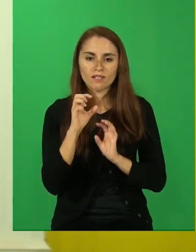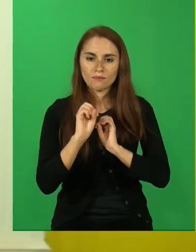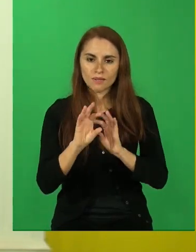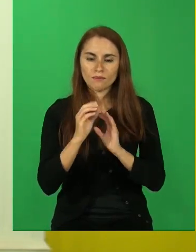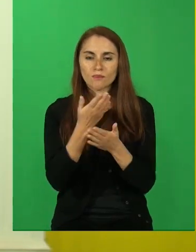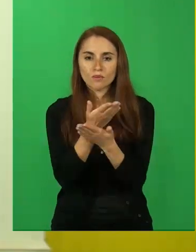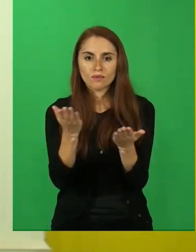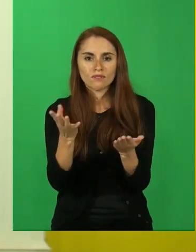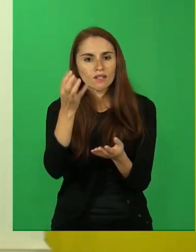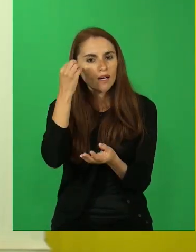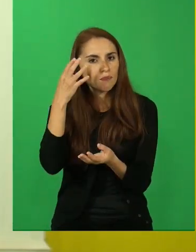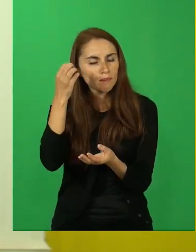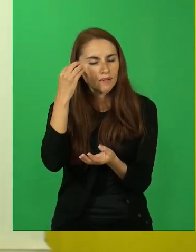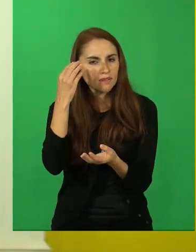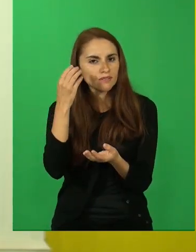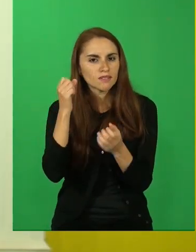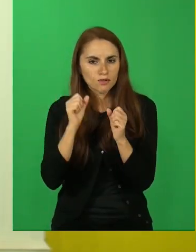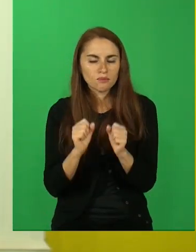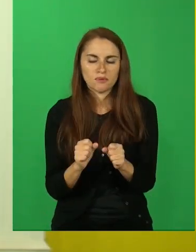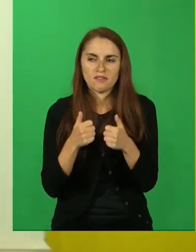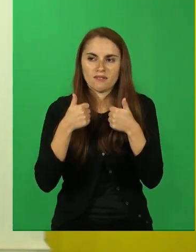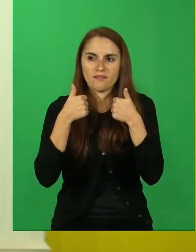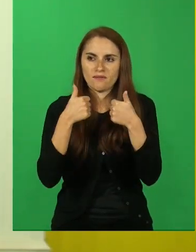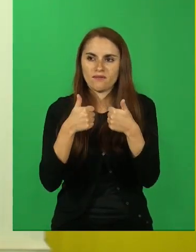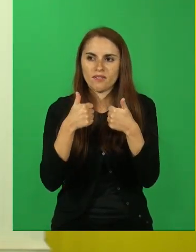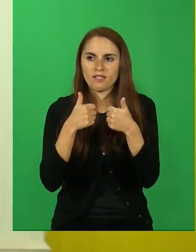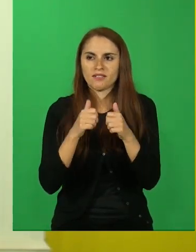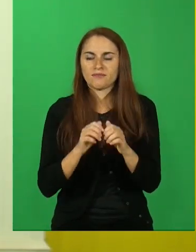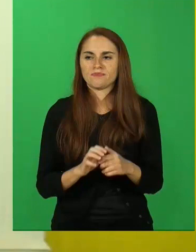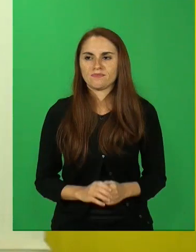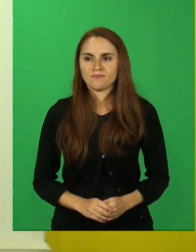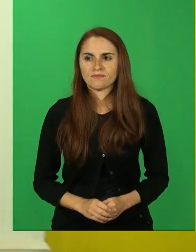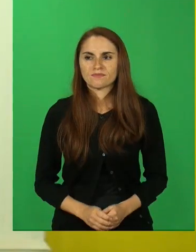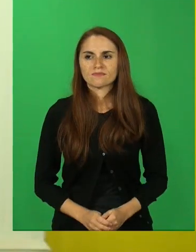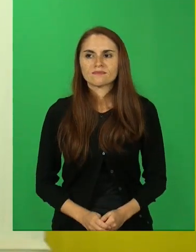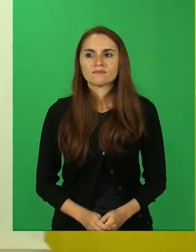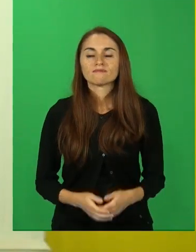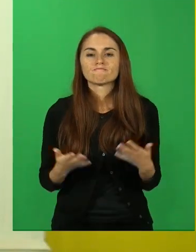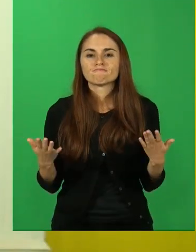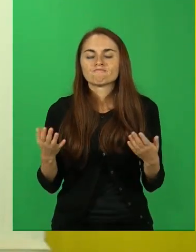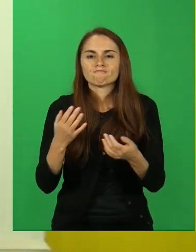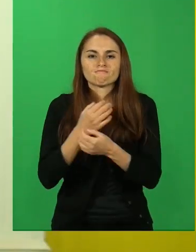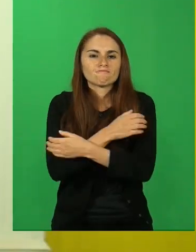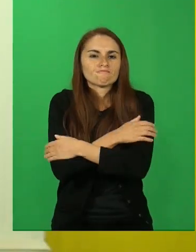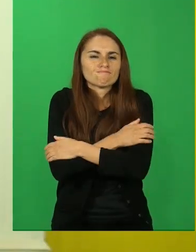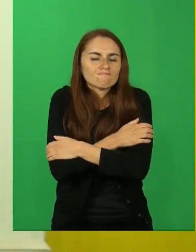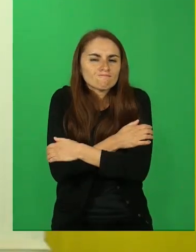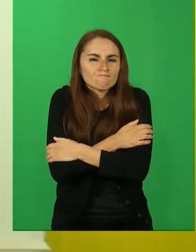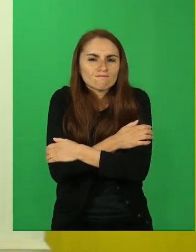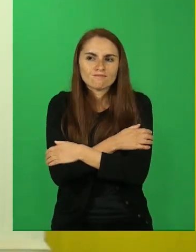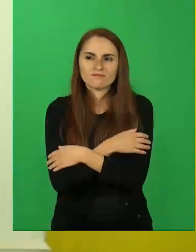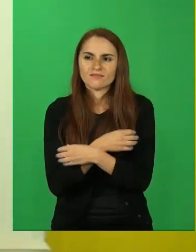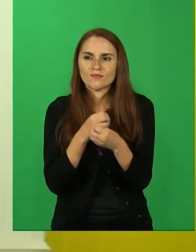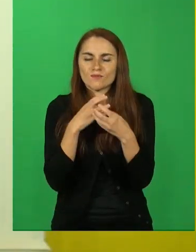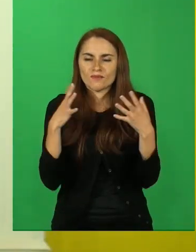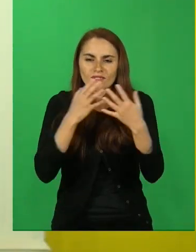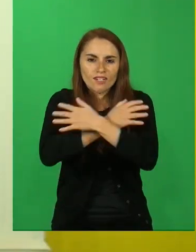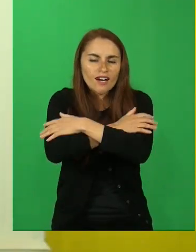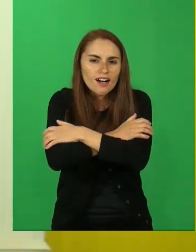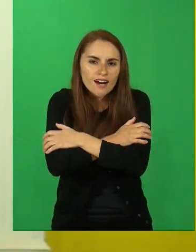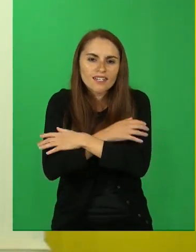te ayudan y te apoyan, ¿no es cierto?, en tu trabajo en la casa. Te mando un tremendo abrazo